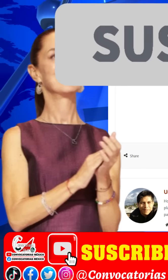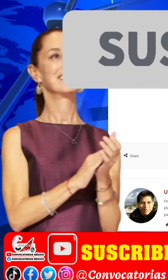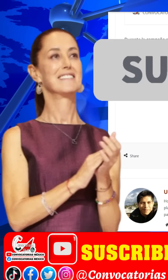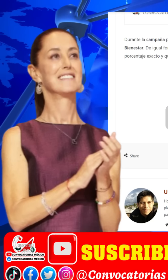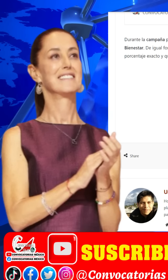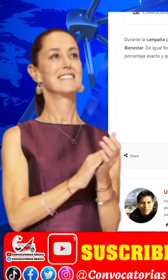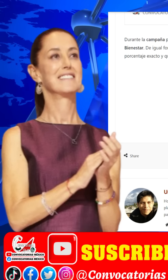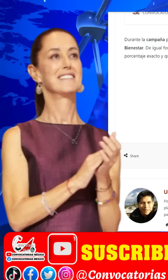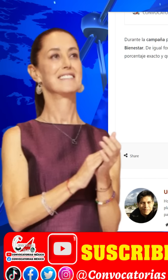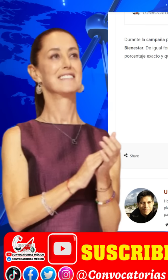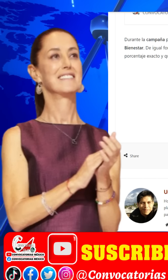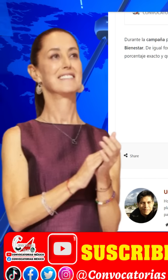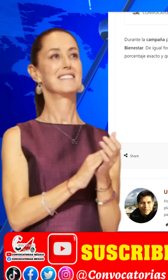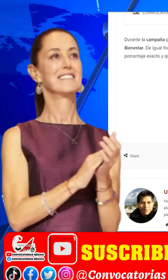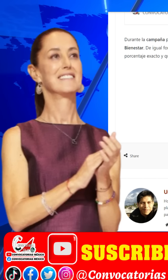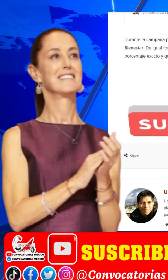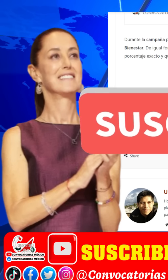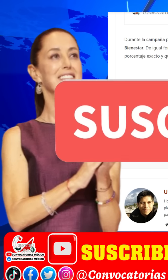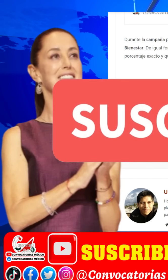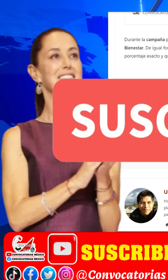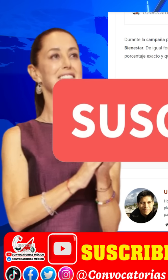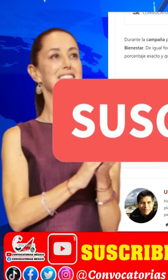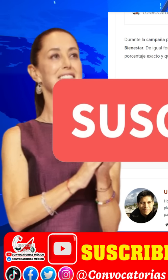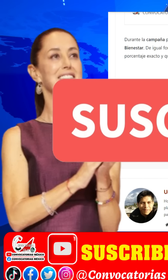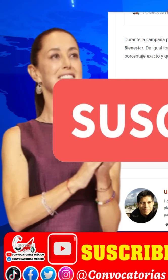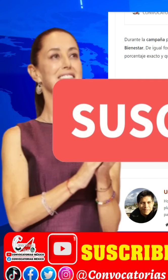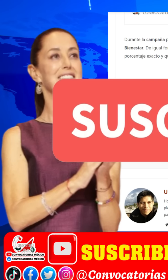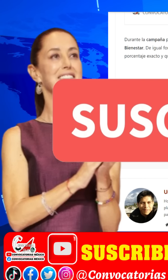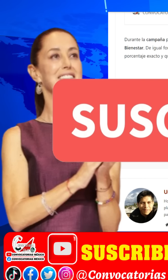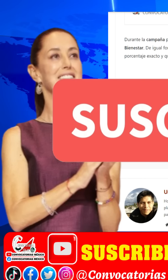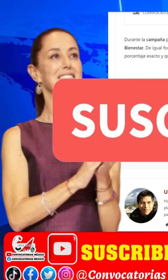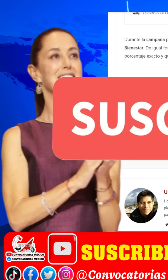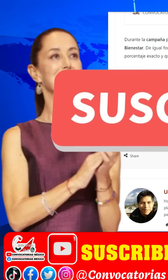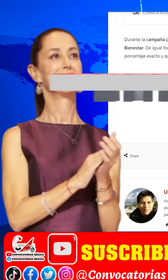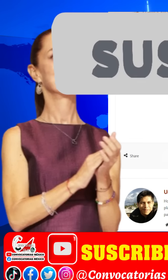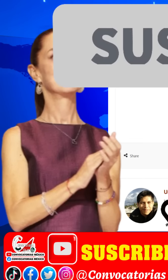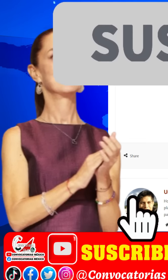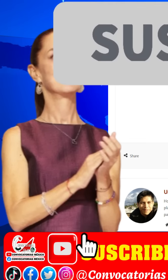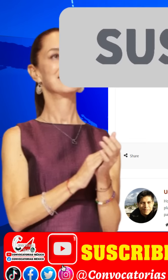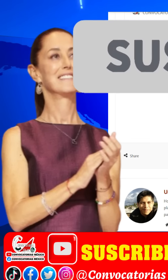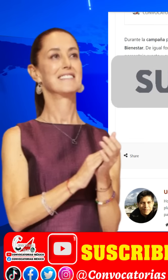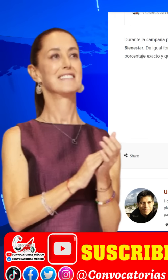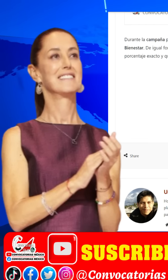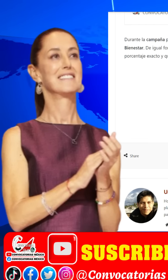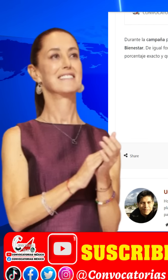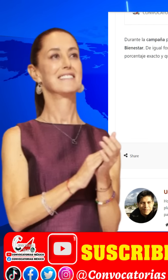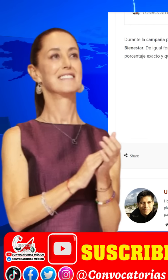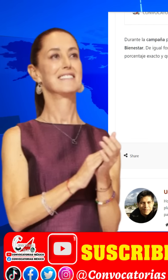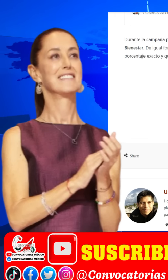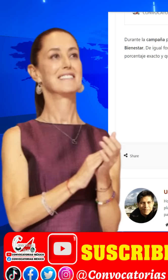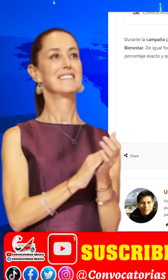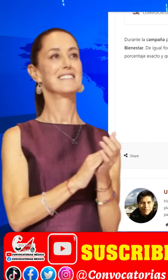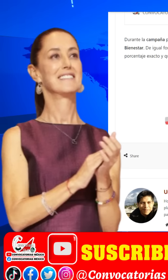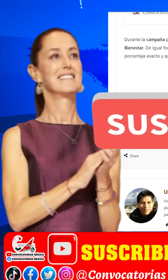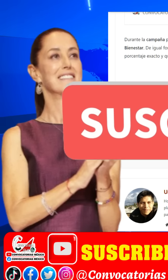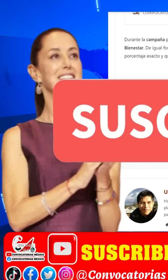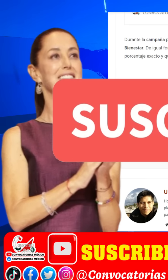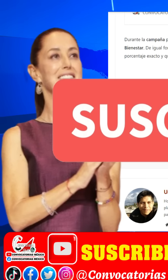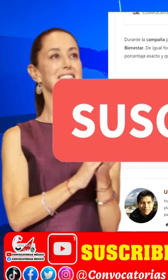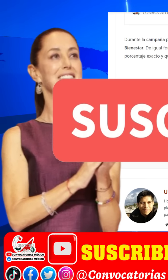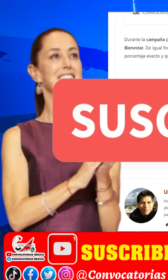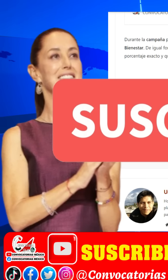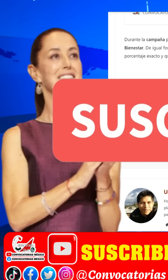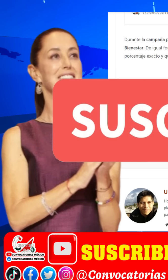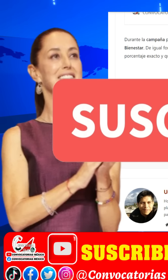se habló del porcentaje exacto y quedaría entre el primer entre el 1% y 25% la